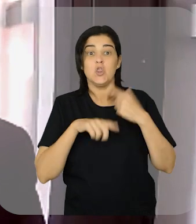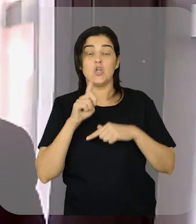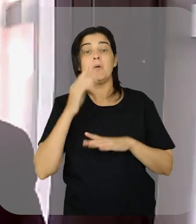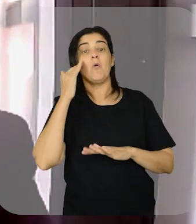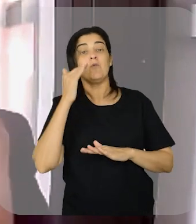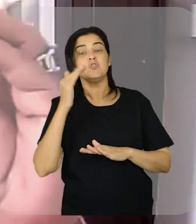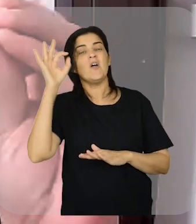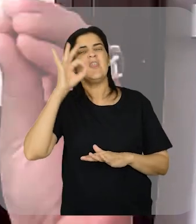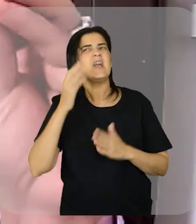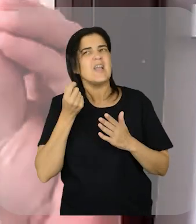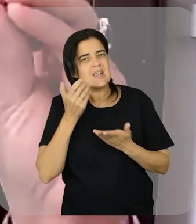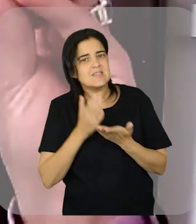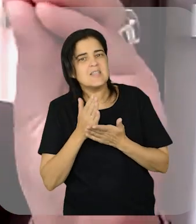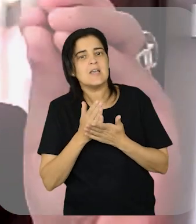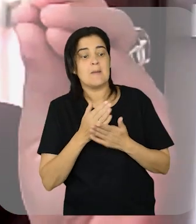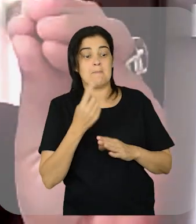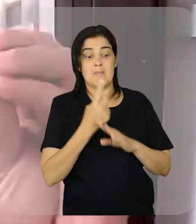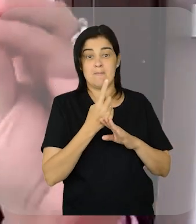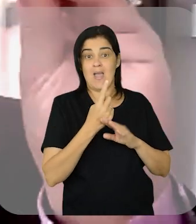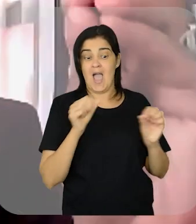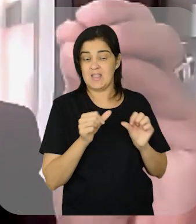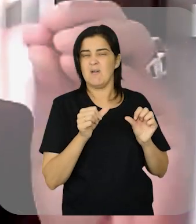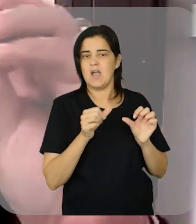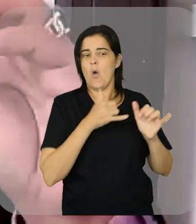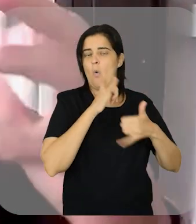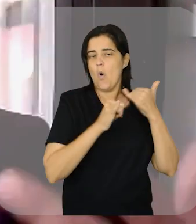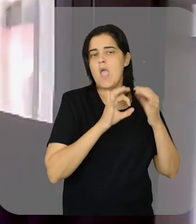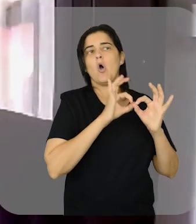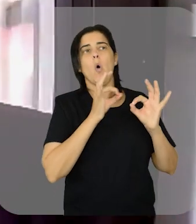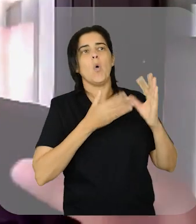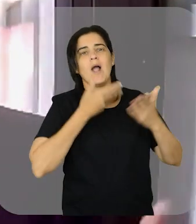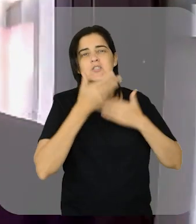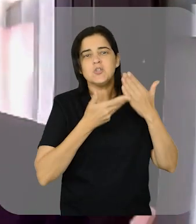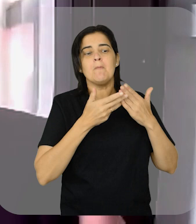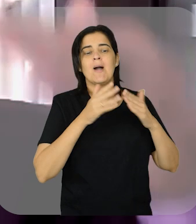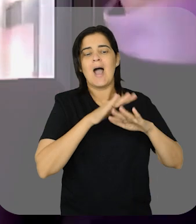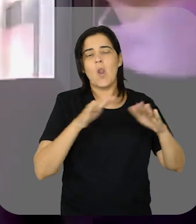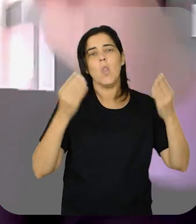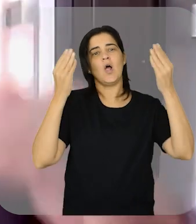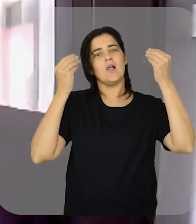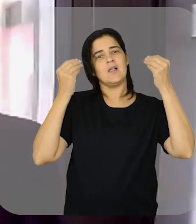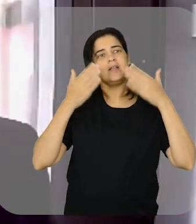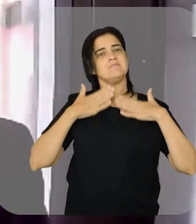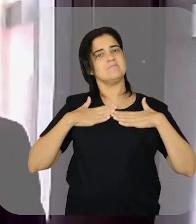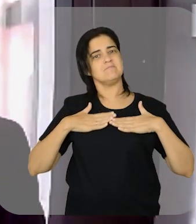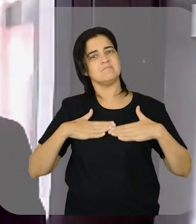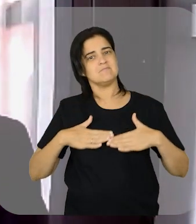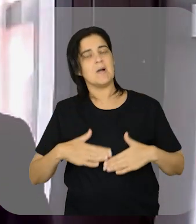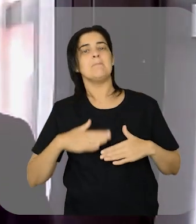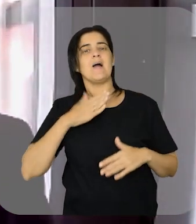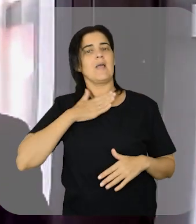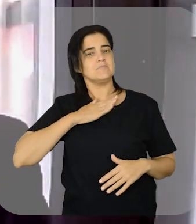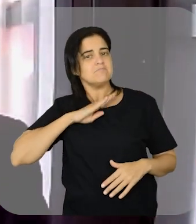lo que hacemos es que la primera actividad sea un juego o una canción o algo que el alumno se distienda para que el filtro afectivo